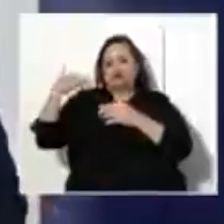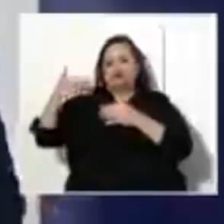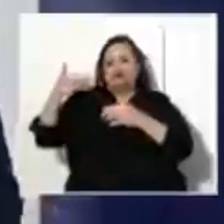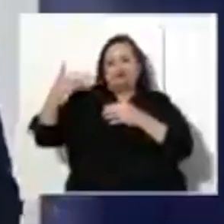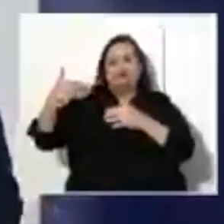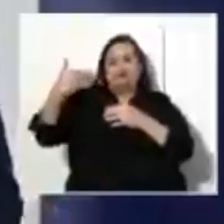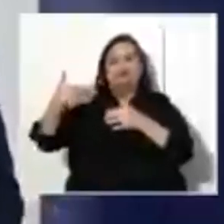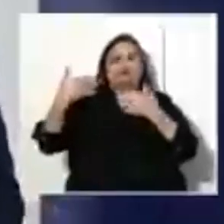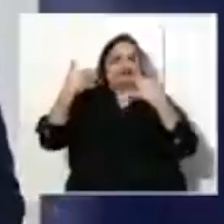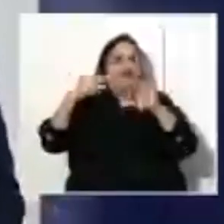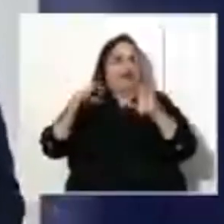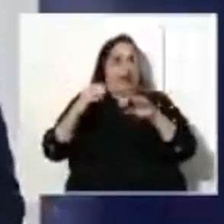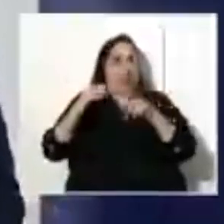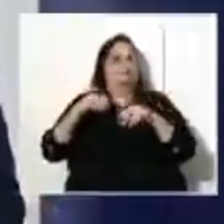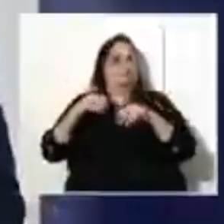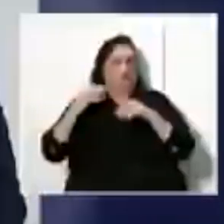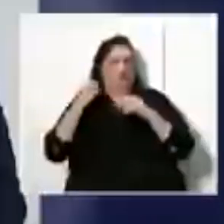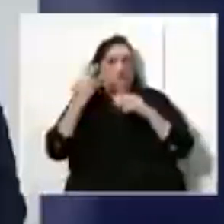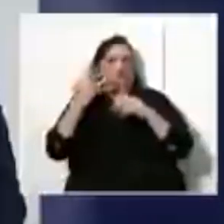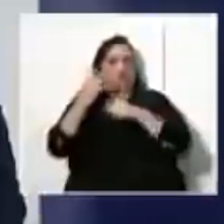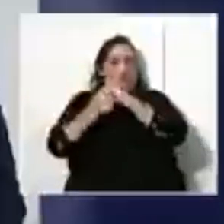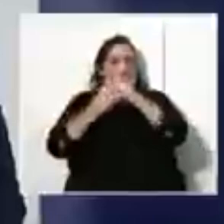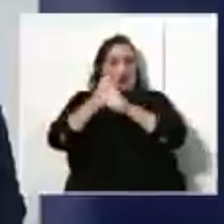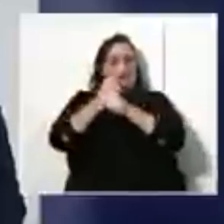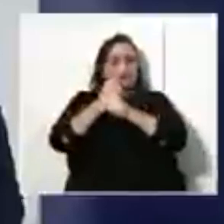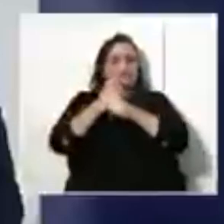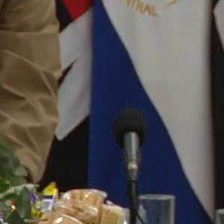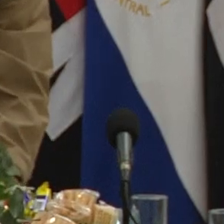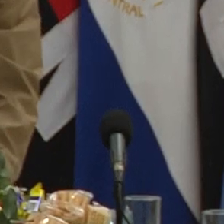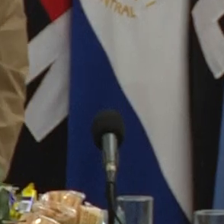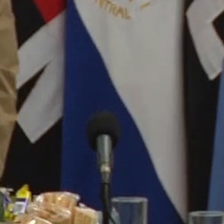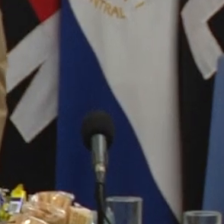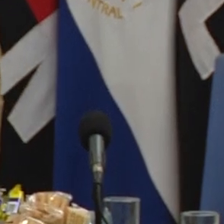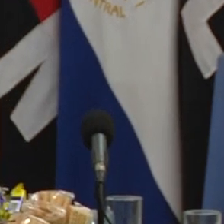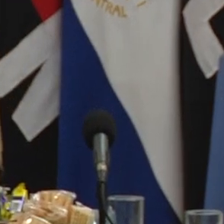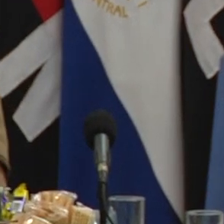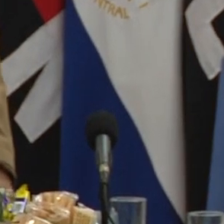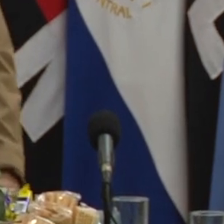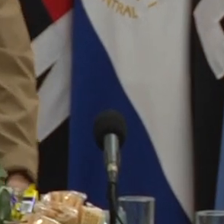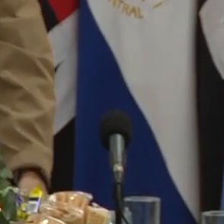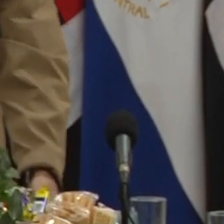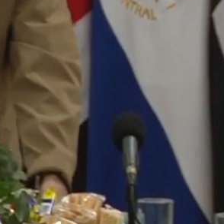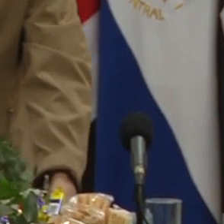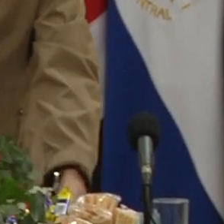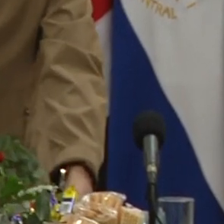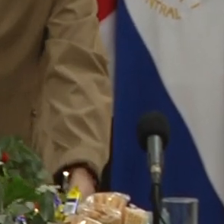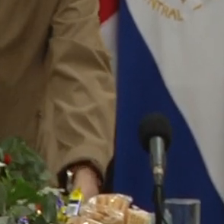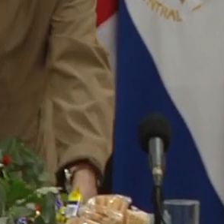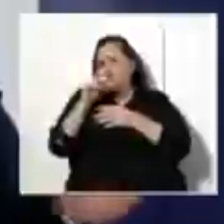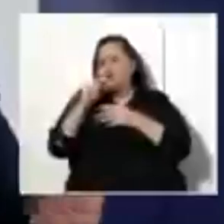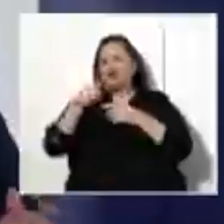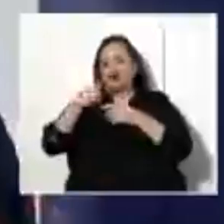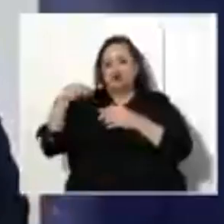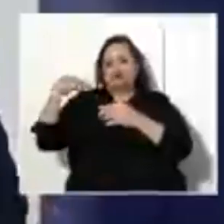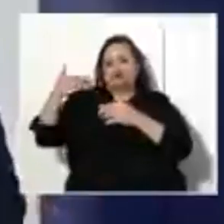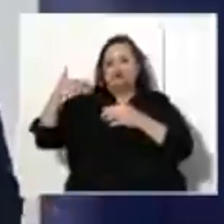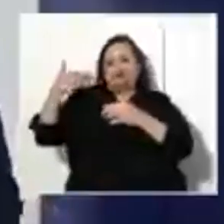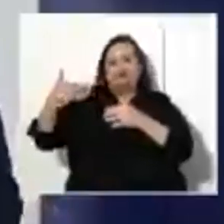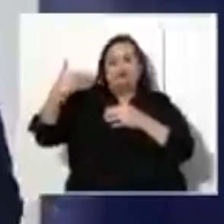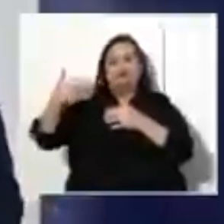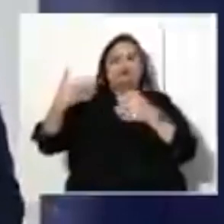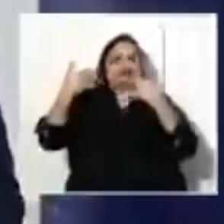presidente de España, Pedro Sánchez, envió un mensaje directo al mandatario Daniel Ortega al decirle que juegue limpio y libere a